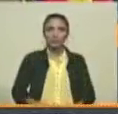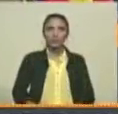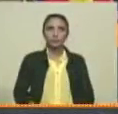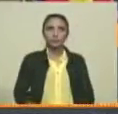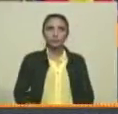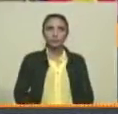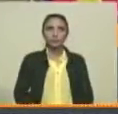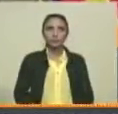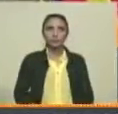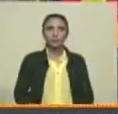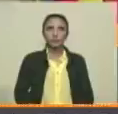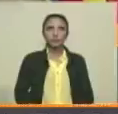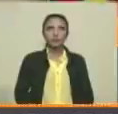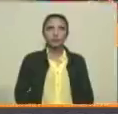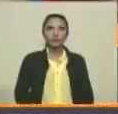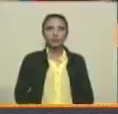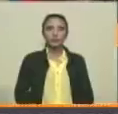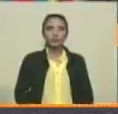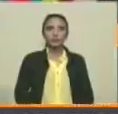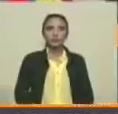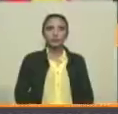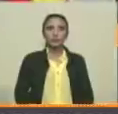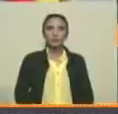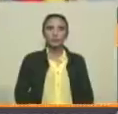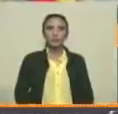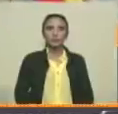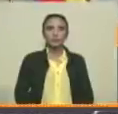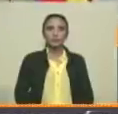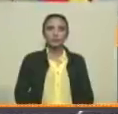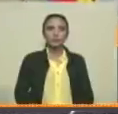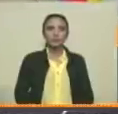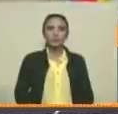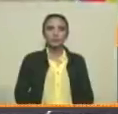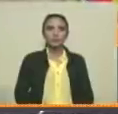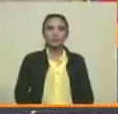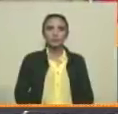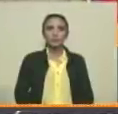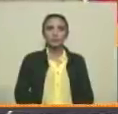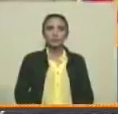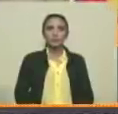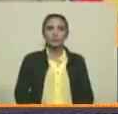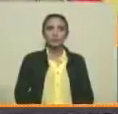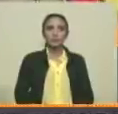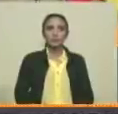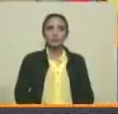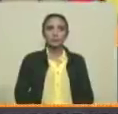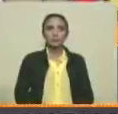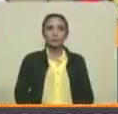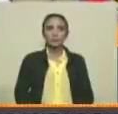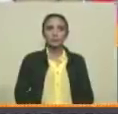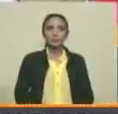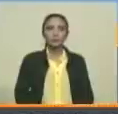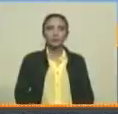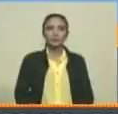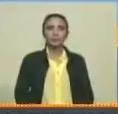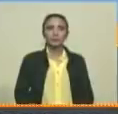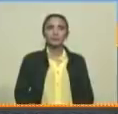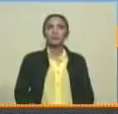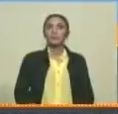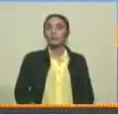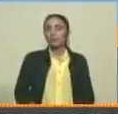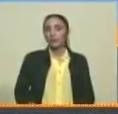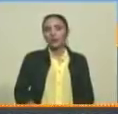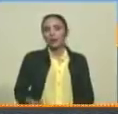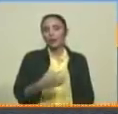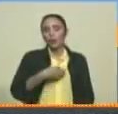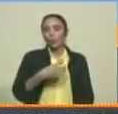Gracias. Aquí, disculpe, señor presidente. Perdón, un comentario y continúa. Nosotros este tipo de delitos no